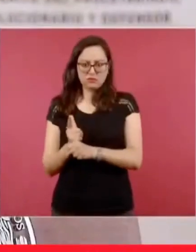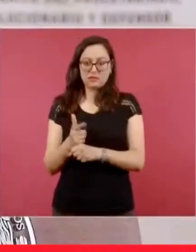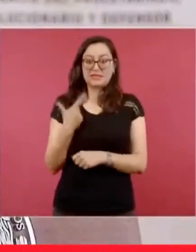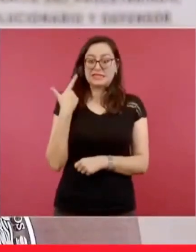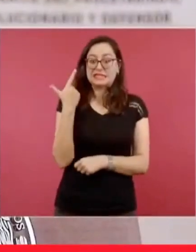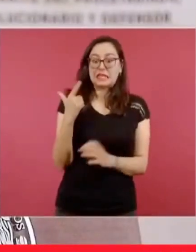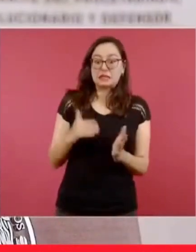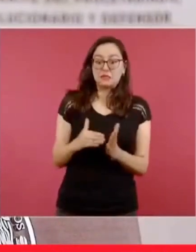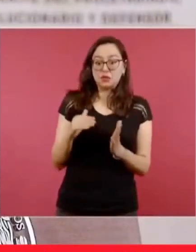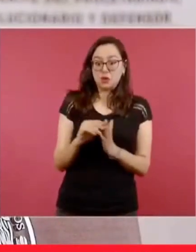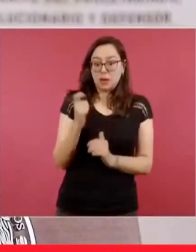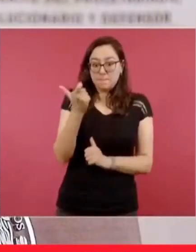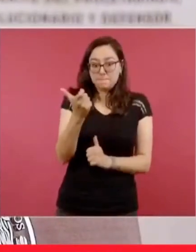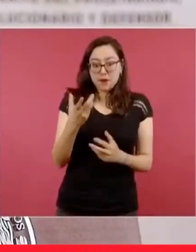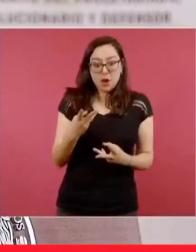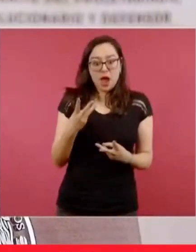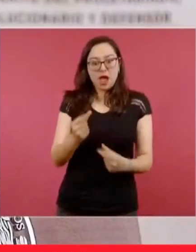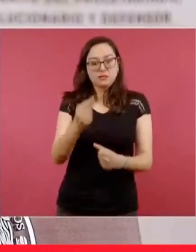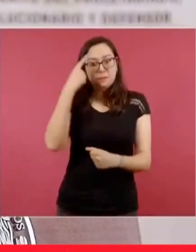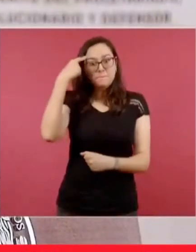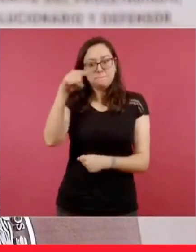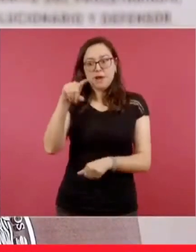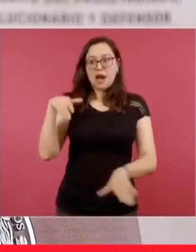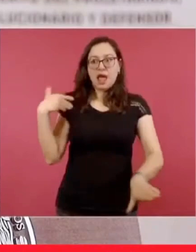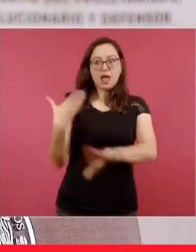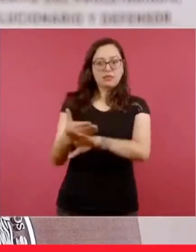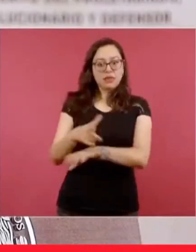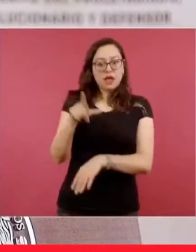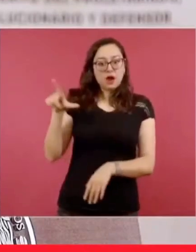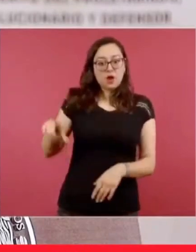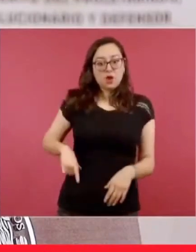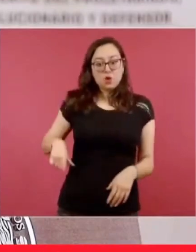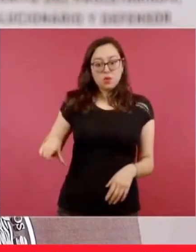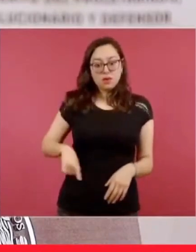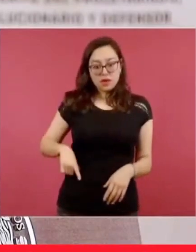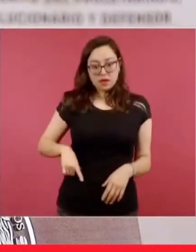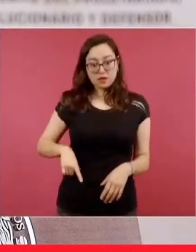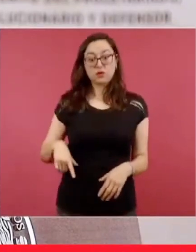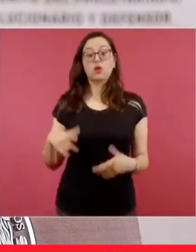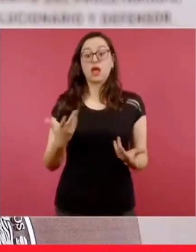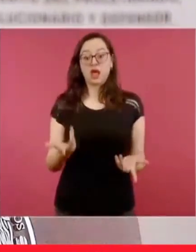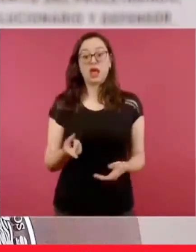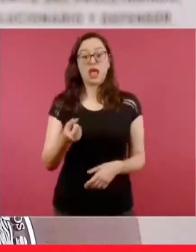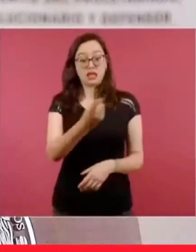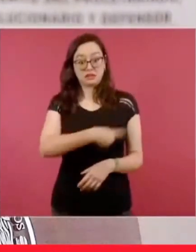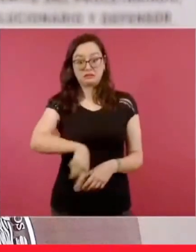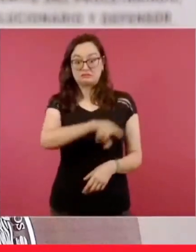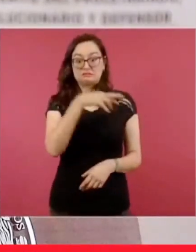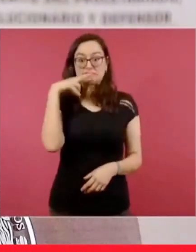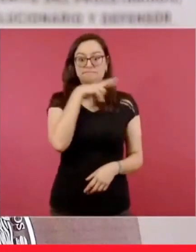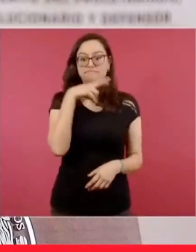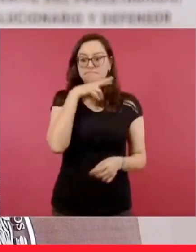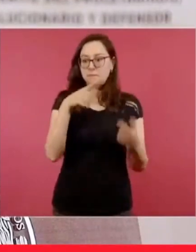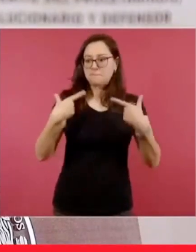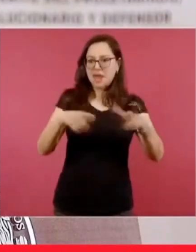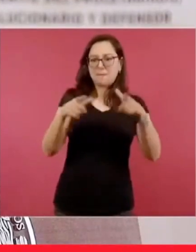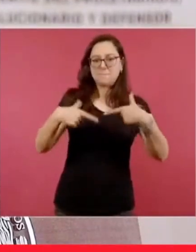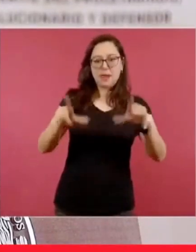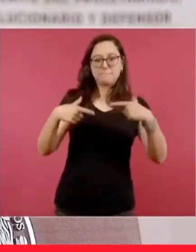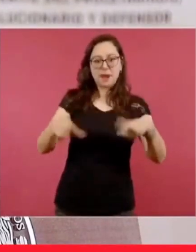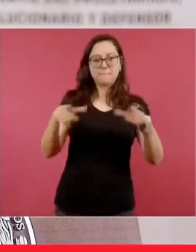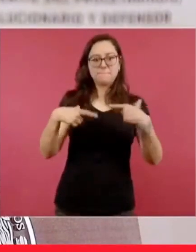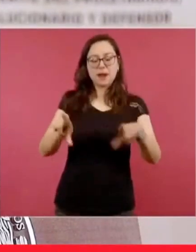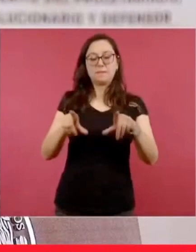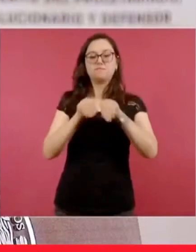anterior se le suma el costo operativo de crear y mantener corriendo estas páginas con la producción de contenidos que puede